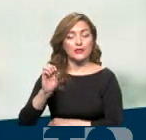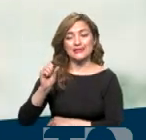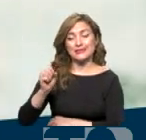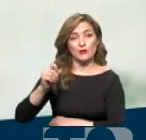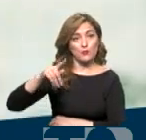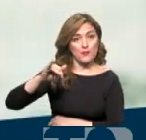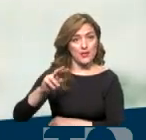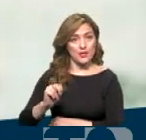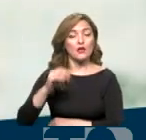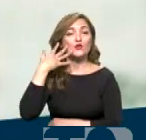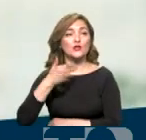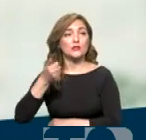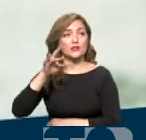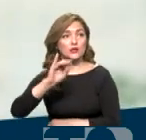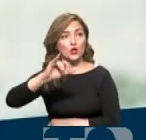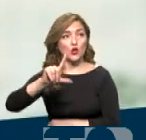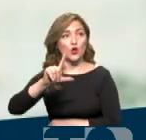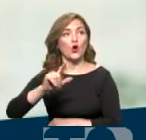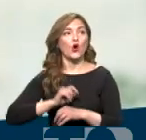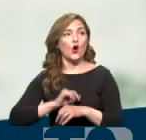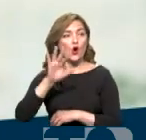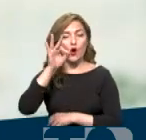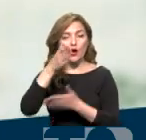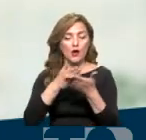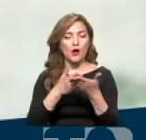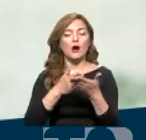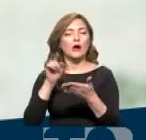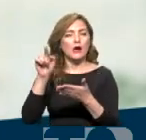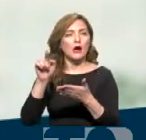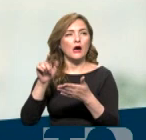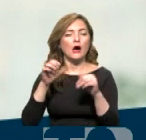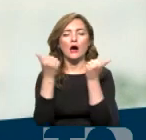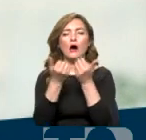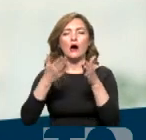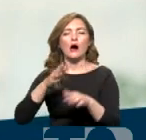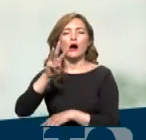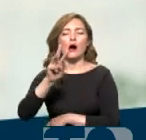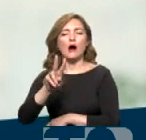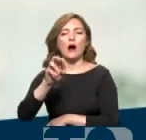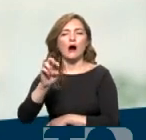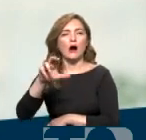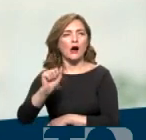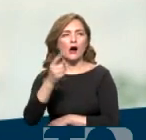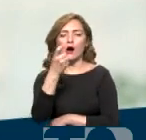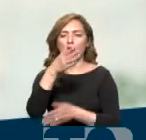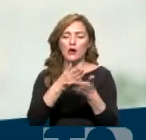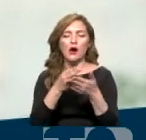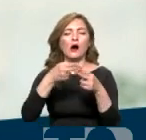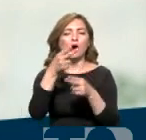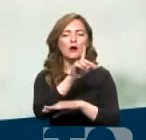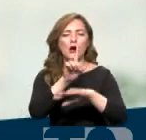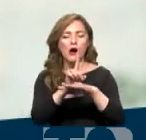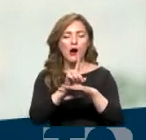El 17 de julio a las 9:30 lo hará la legisladora Wendy Rivera. A las 11:30 está convocado el exdirector